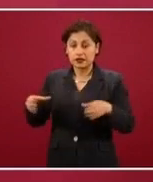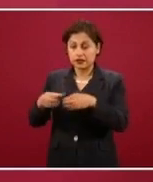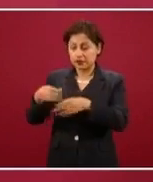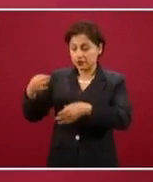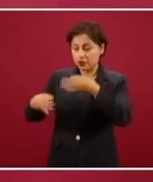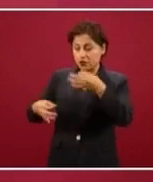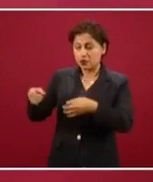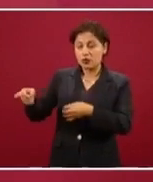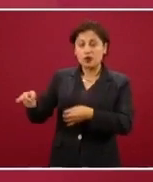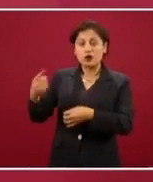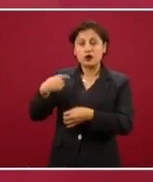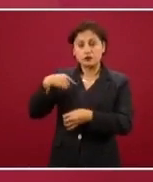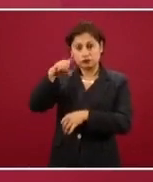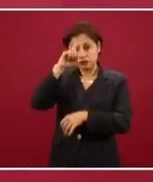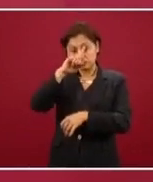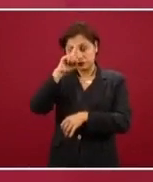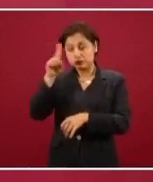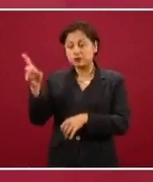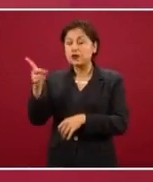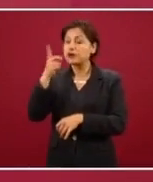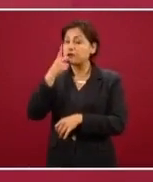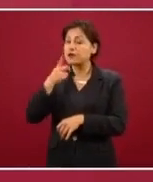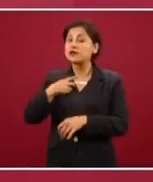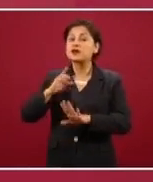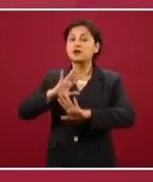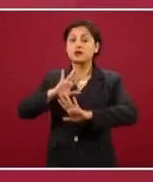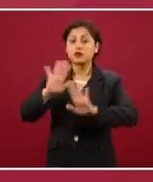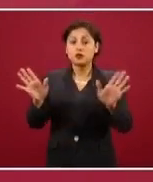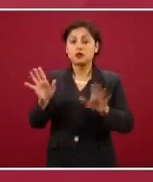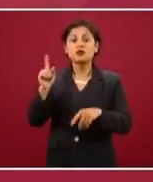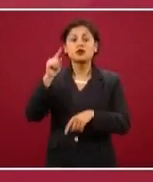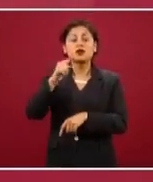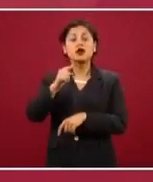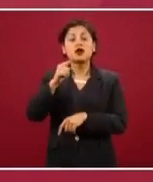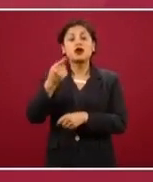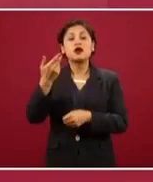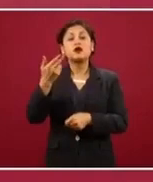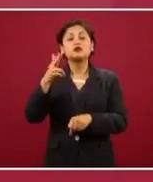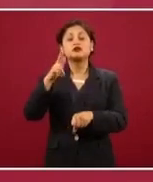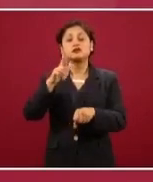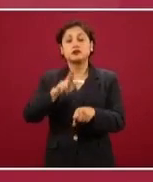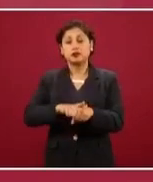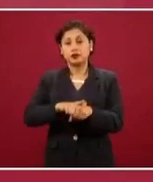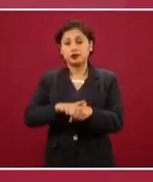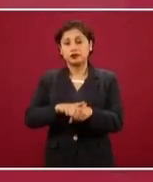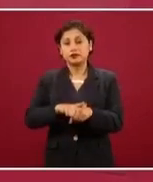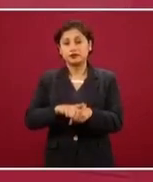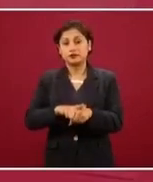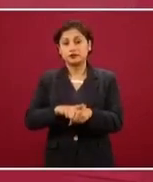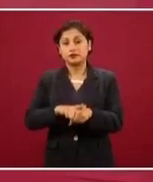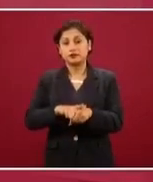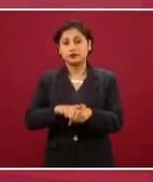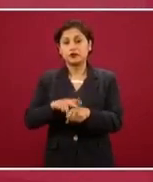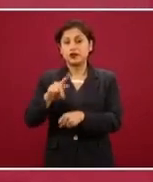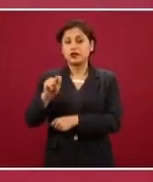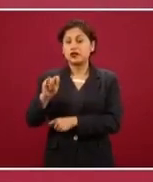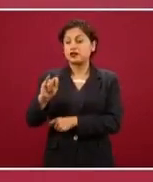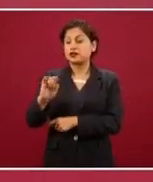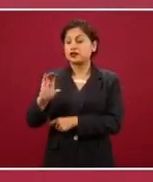resolvió el problema en el hospital de Tikul,